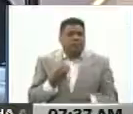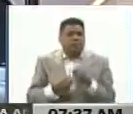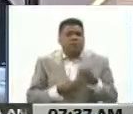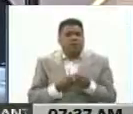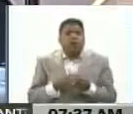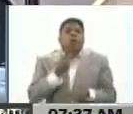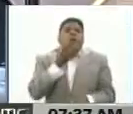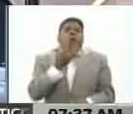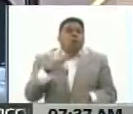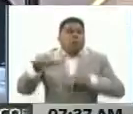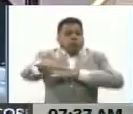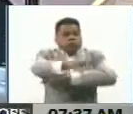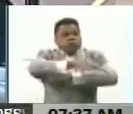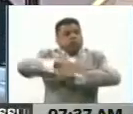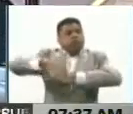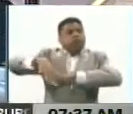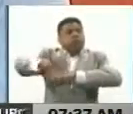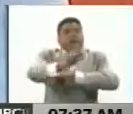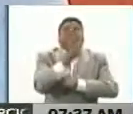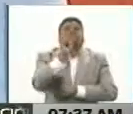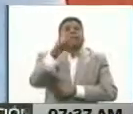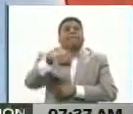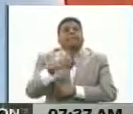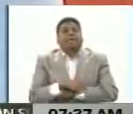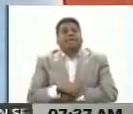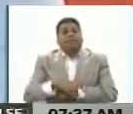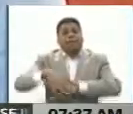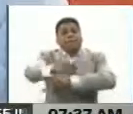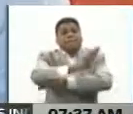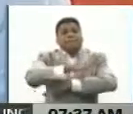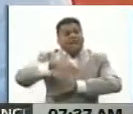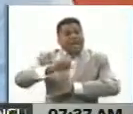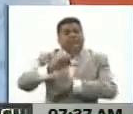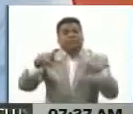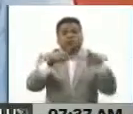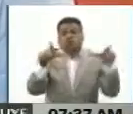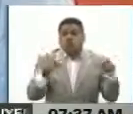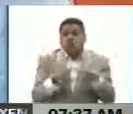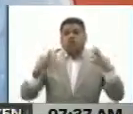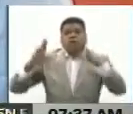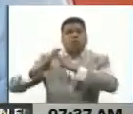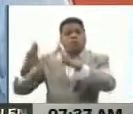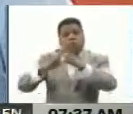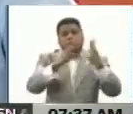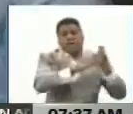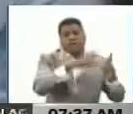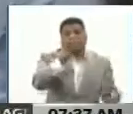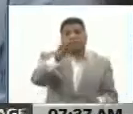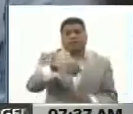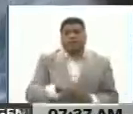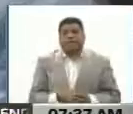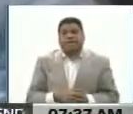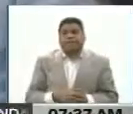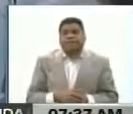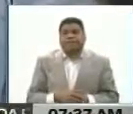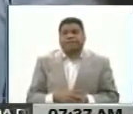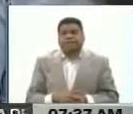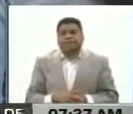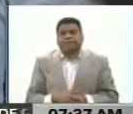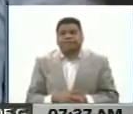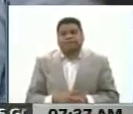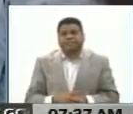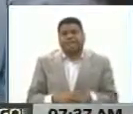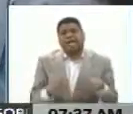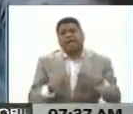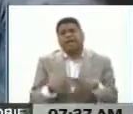buen espacio también. Claro, aquí es espacios públicos, espacios comunitarios, espacios convencionales, por llamarle de alguna manera a las salas, a las galerías y a los espacios